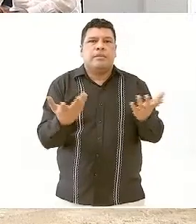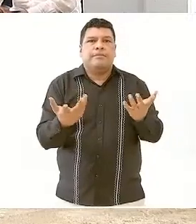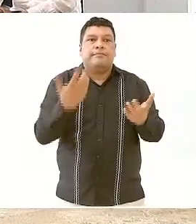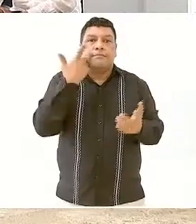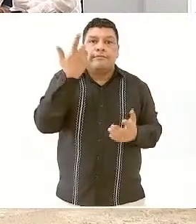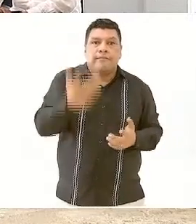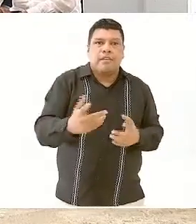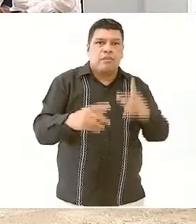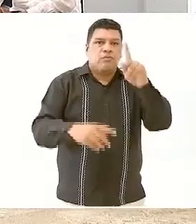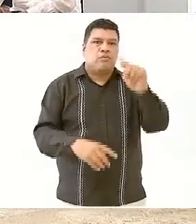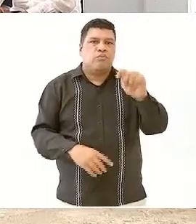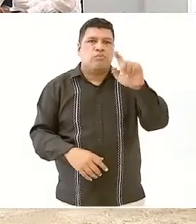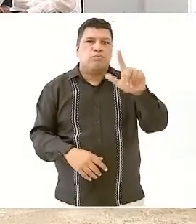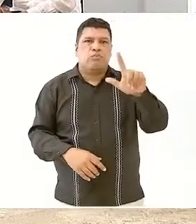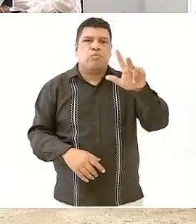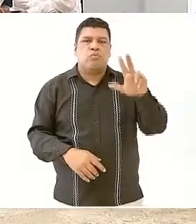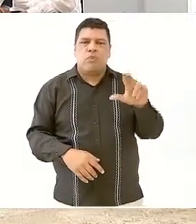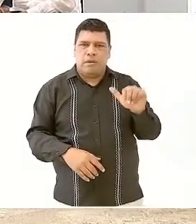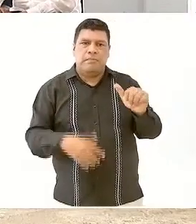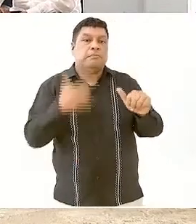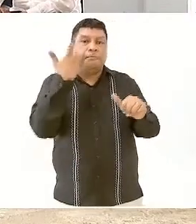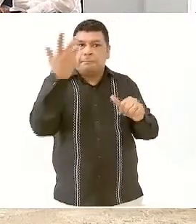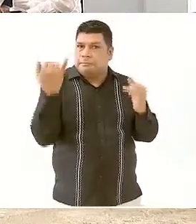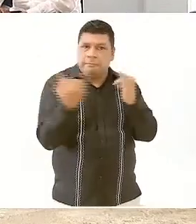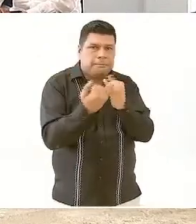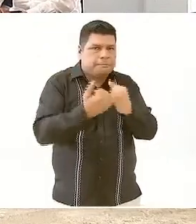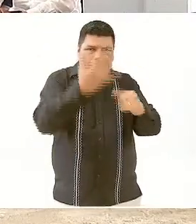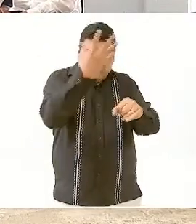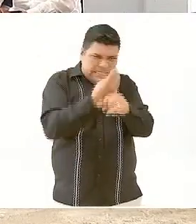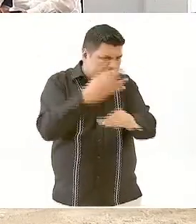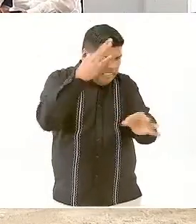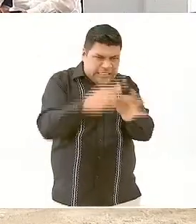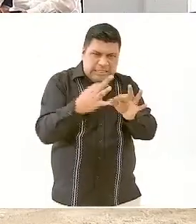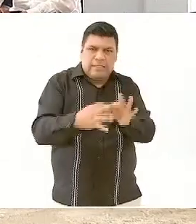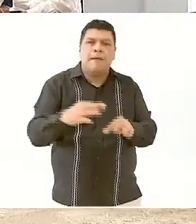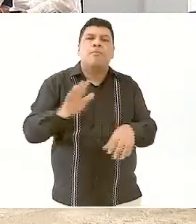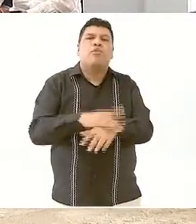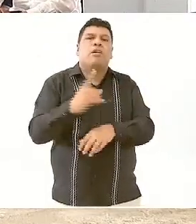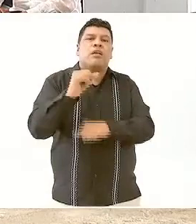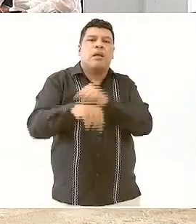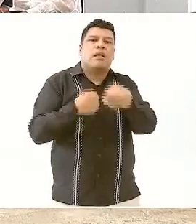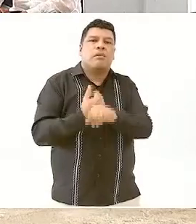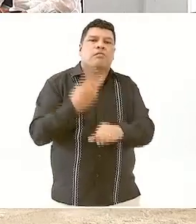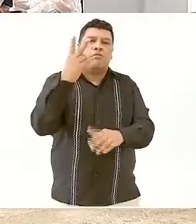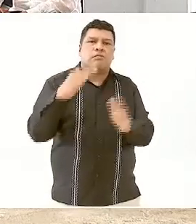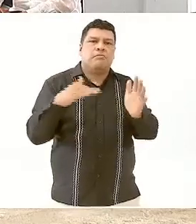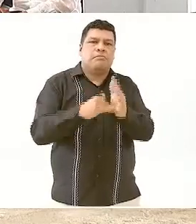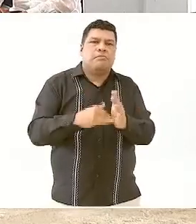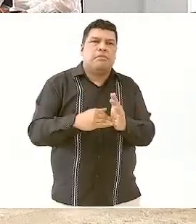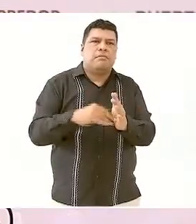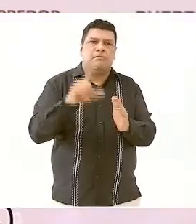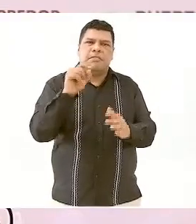coquizadora de Tula, porque en el 23 tenemos ya que dejar de comprar petróleo,